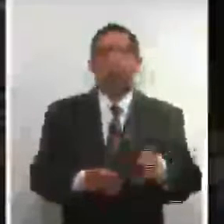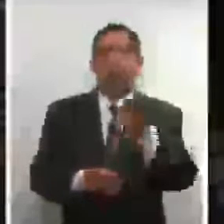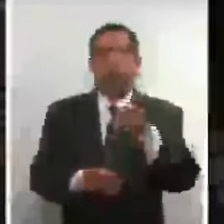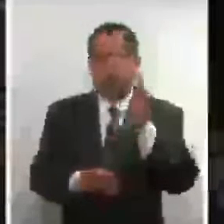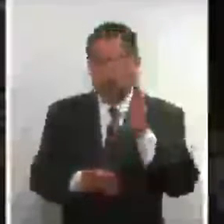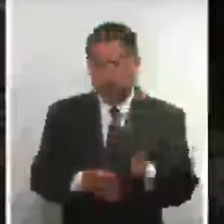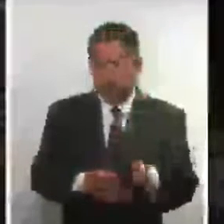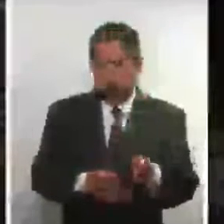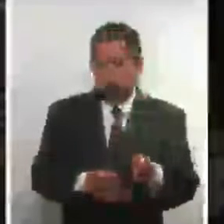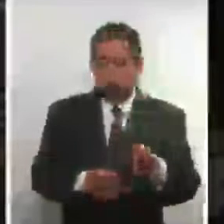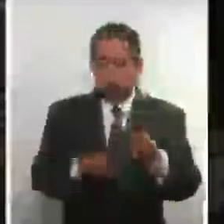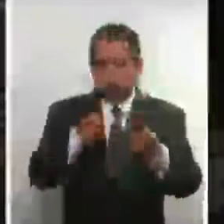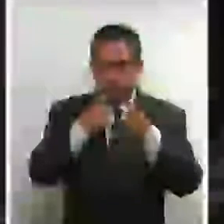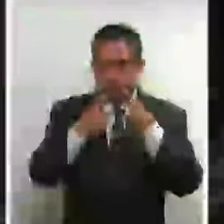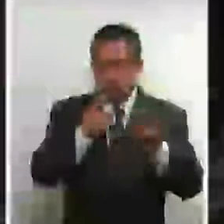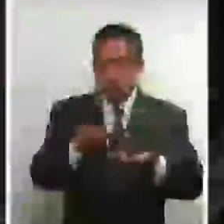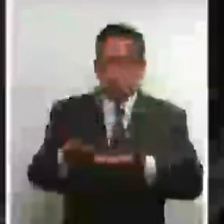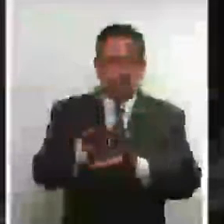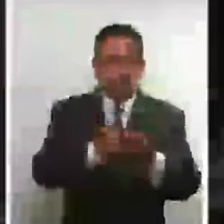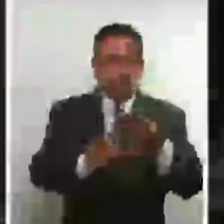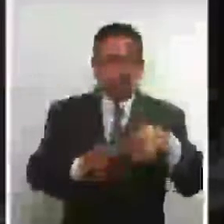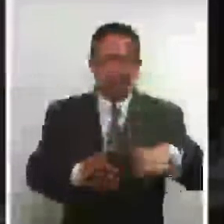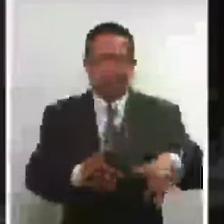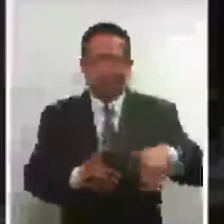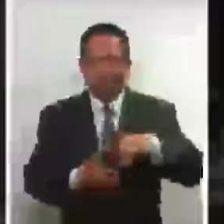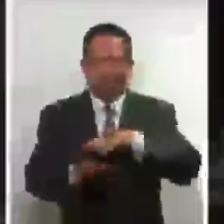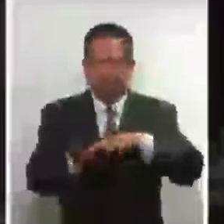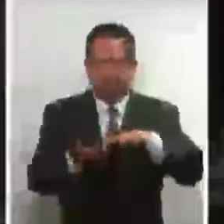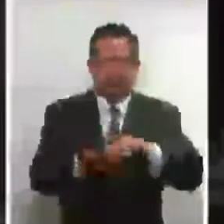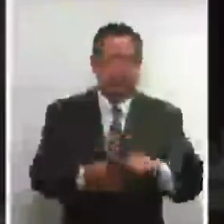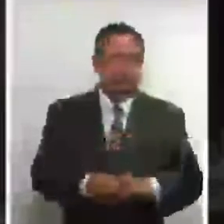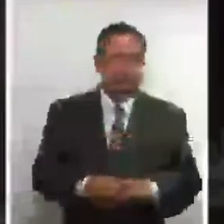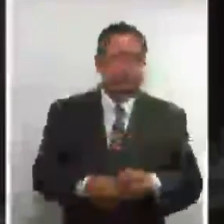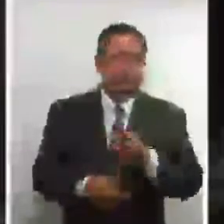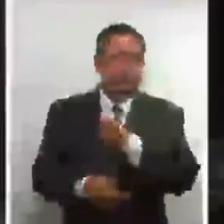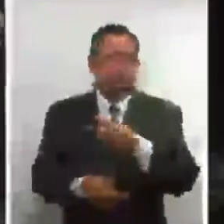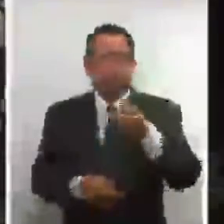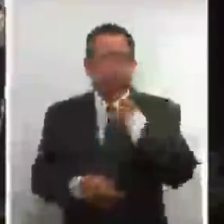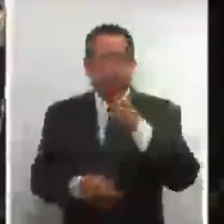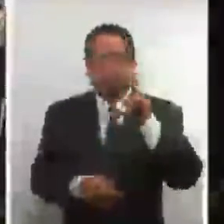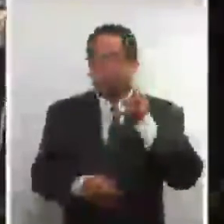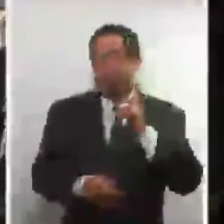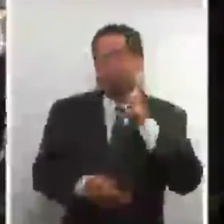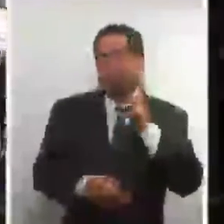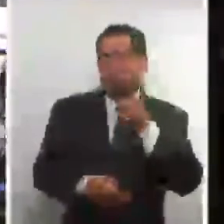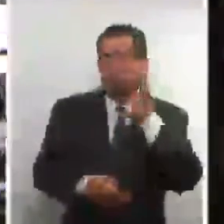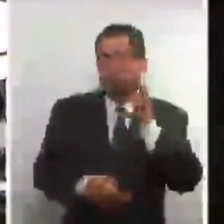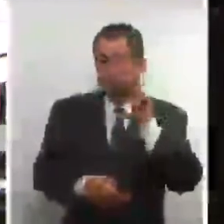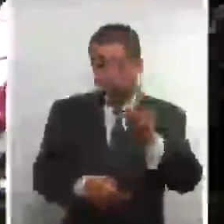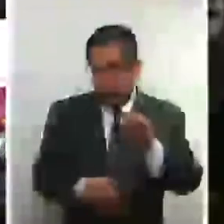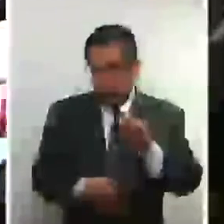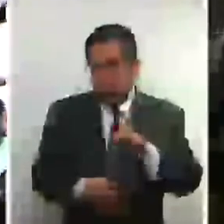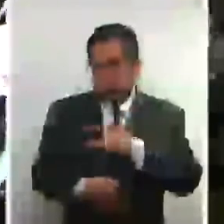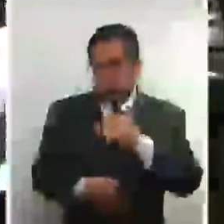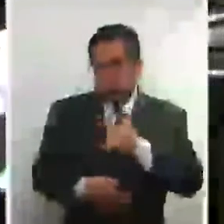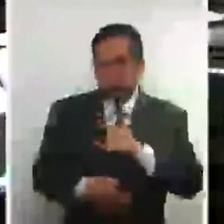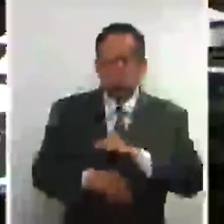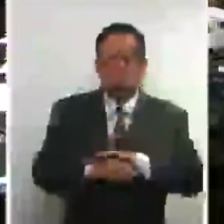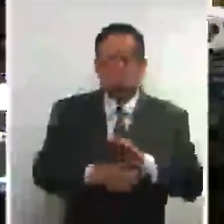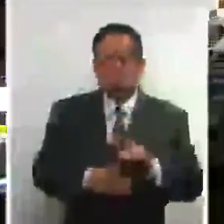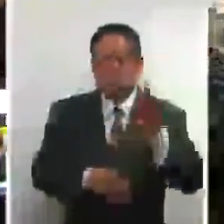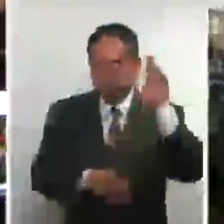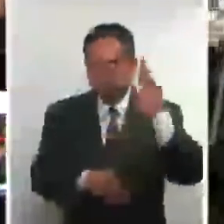se admite a discusión los incisos que acabamos de leer. Las y los constituyentes que estén por la afirmativa, sírvanse